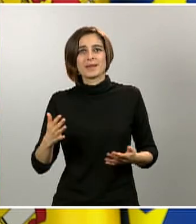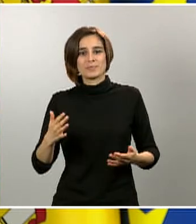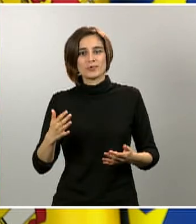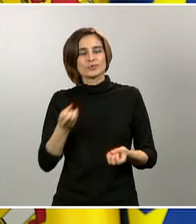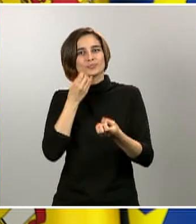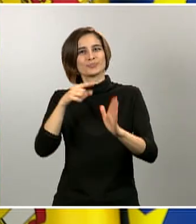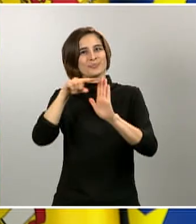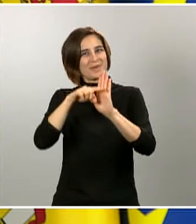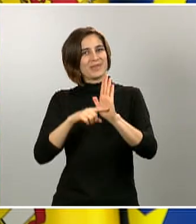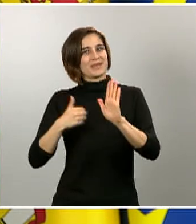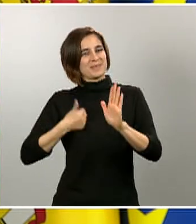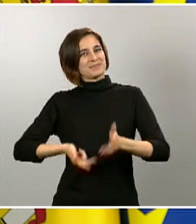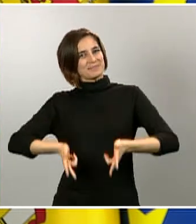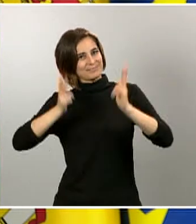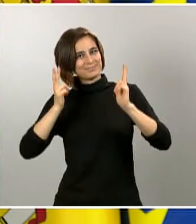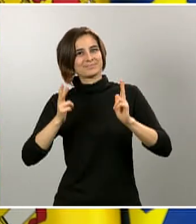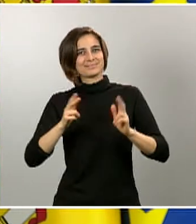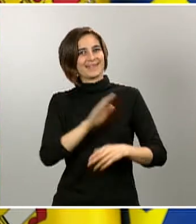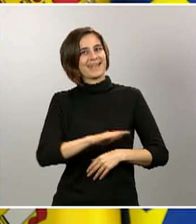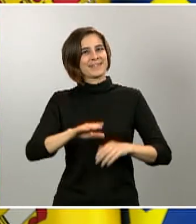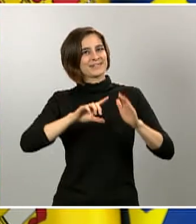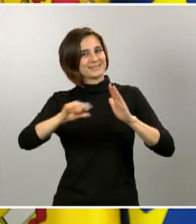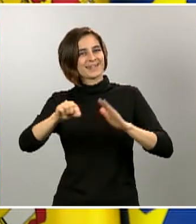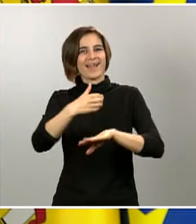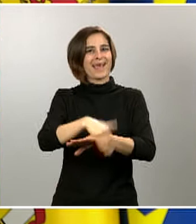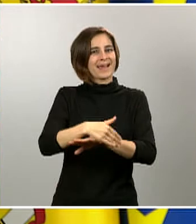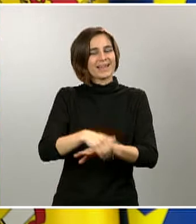más permisivas en ese sentido, pero de momento pensamos que no es el